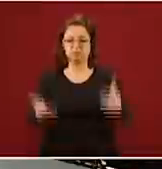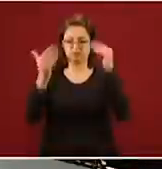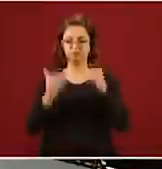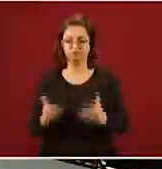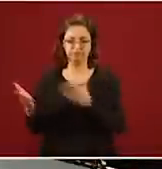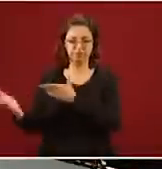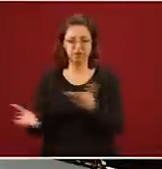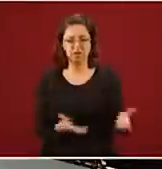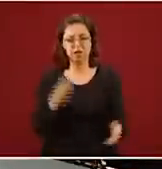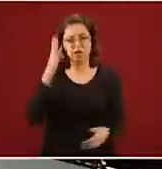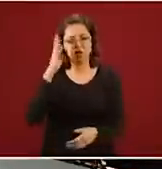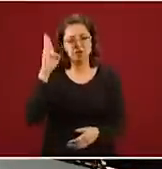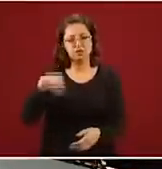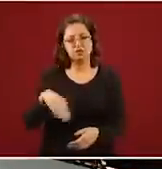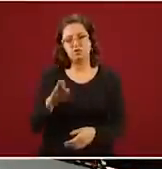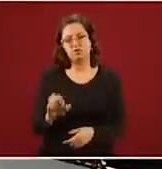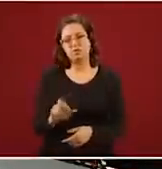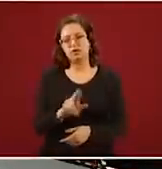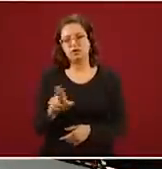usted.